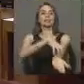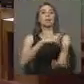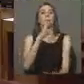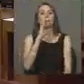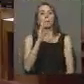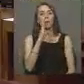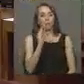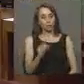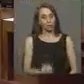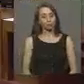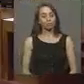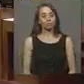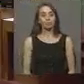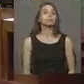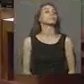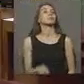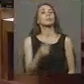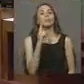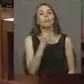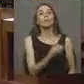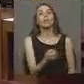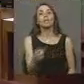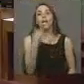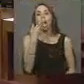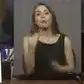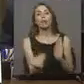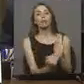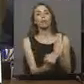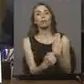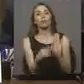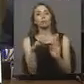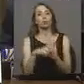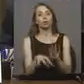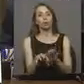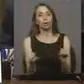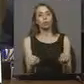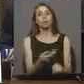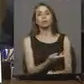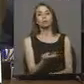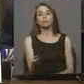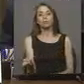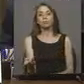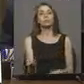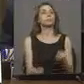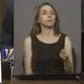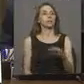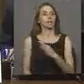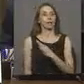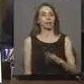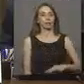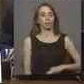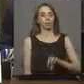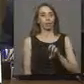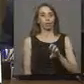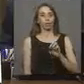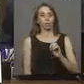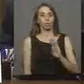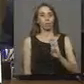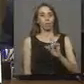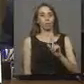Para hablar a favor de este proyecto de resolución, se ofrece la palabra para hablar a favor, el diputado Roberto Poblet.